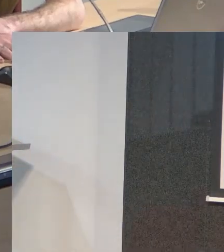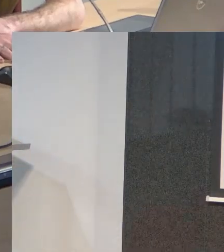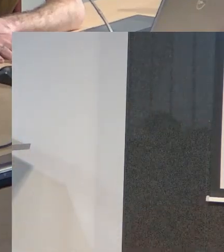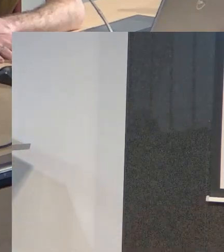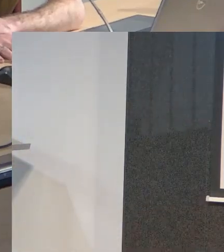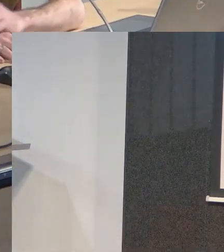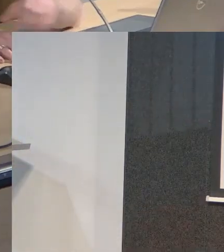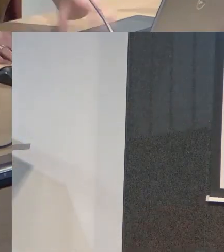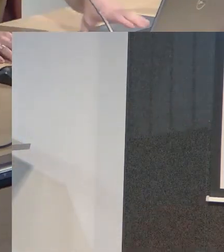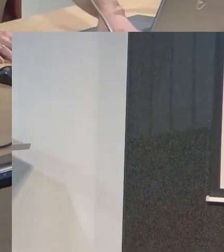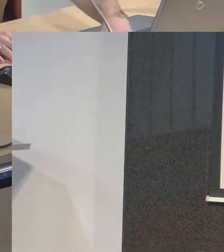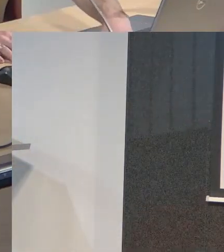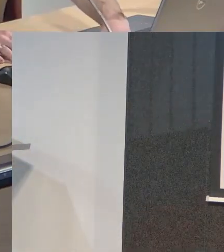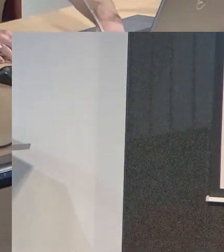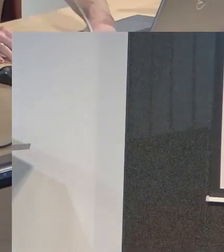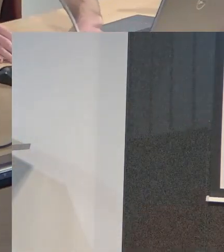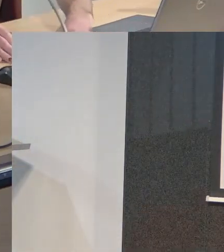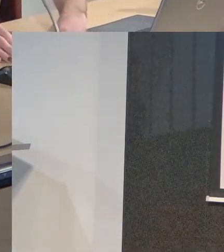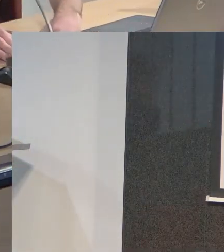Pregunta de Belén.